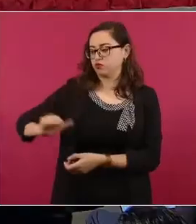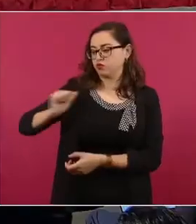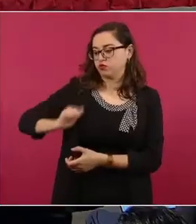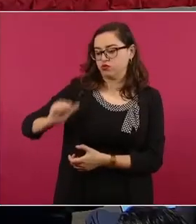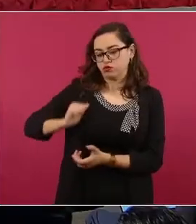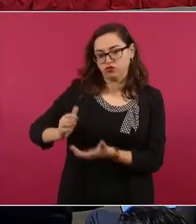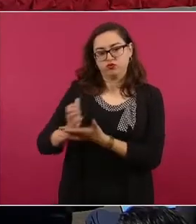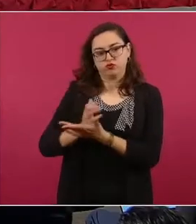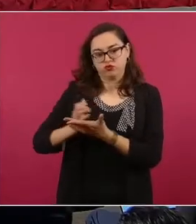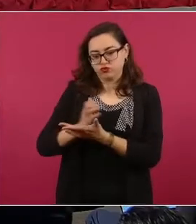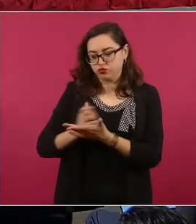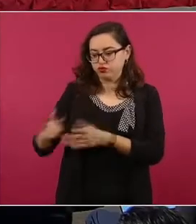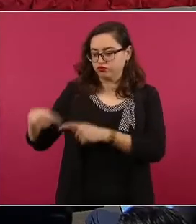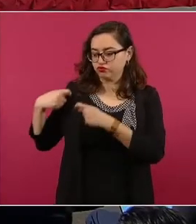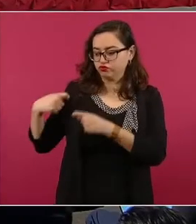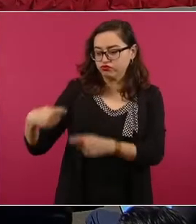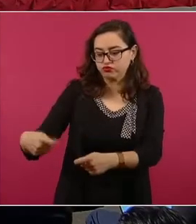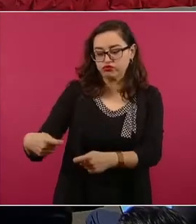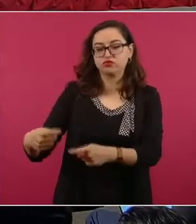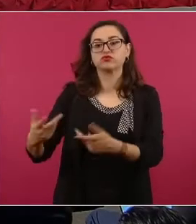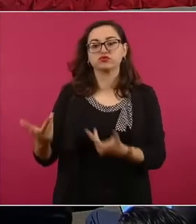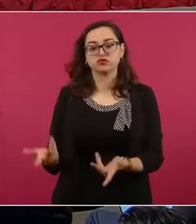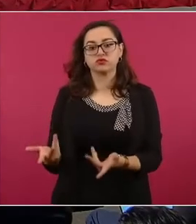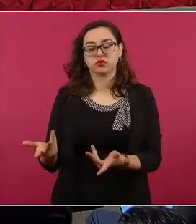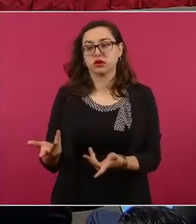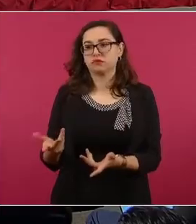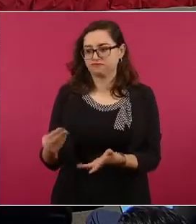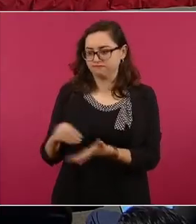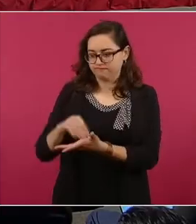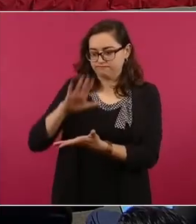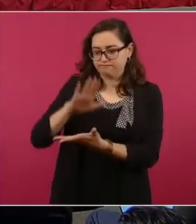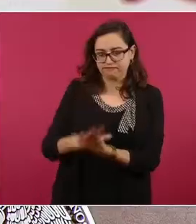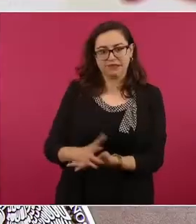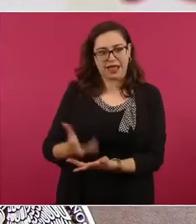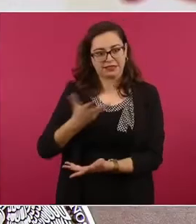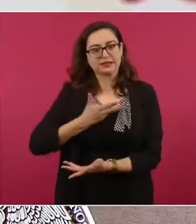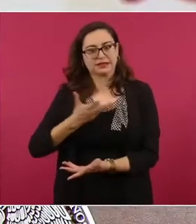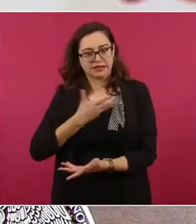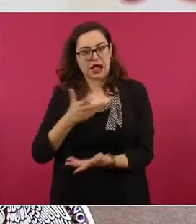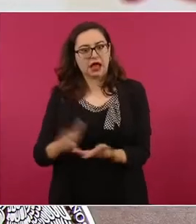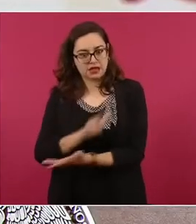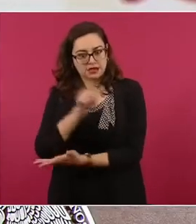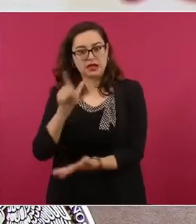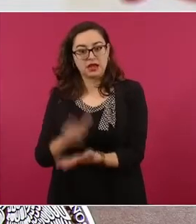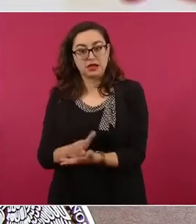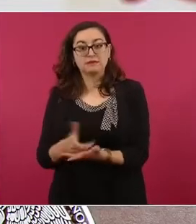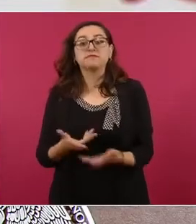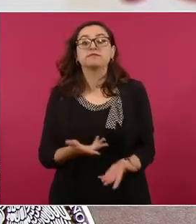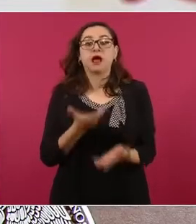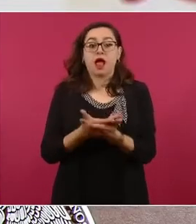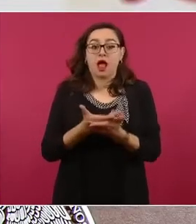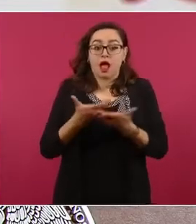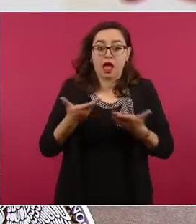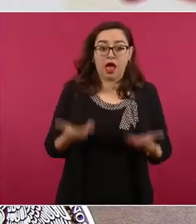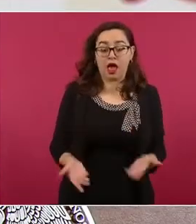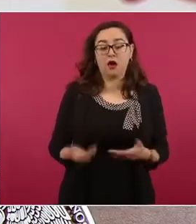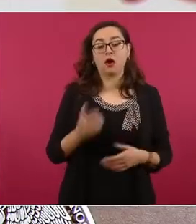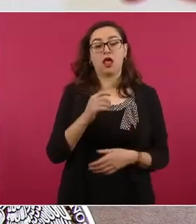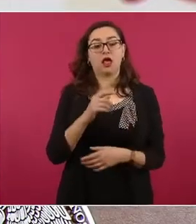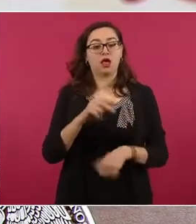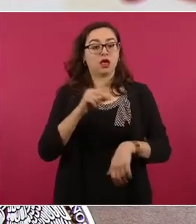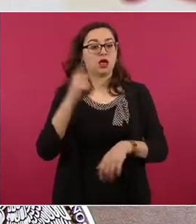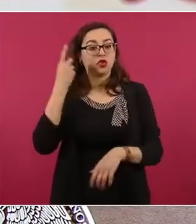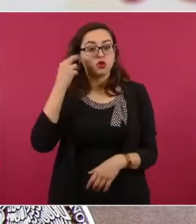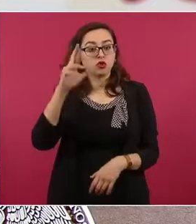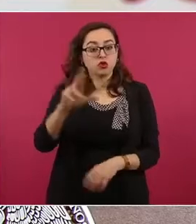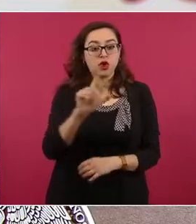medicina tradicional. Pero la doctora Álvarez Builla detallará el amplio trabajo que se ha hecho con el liderazgo de CONACYT y la